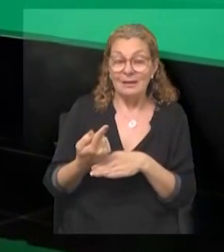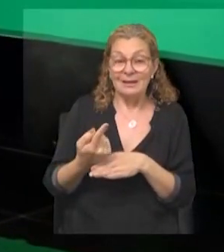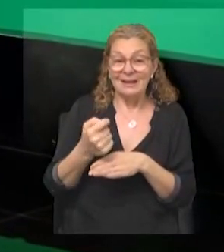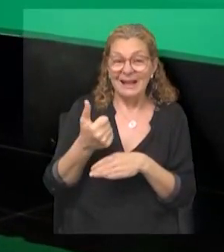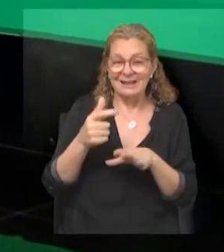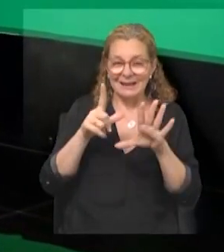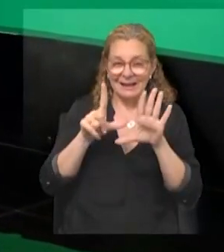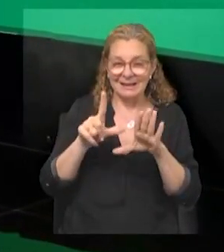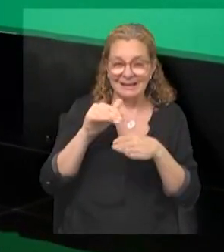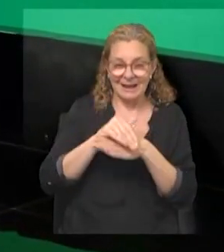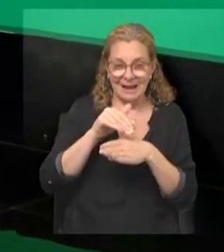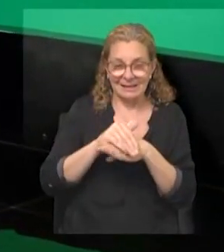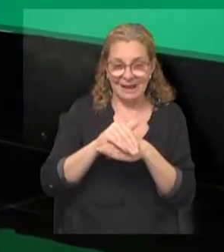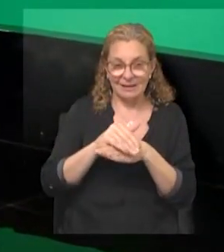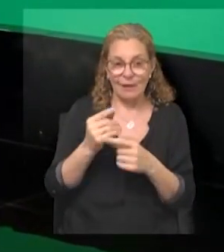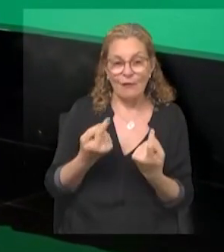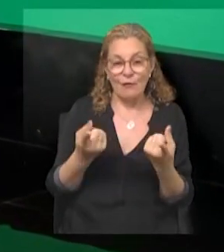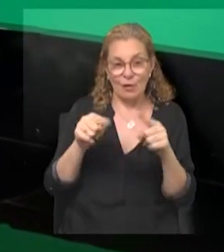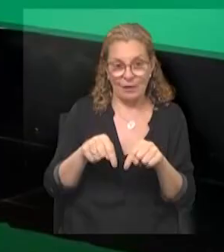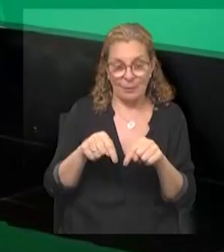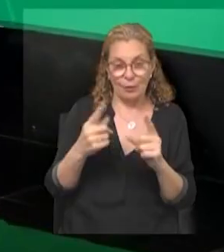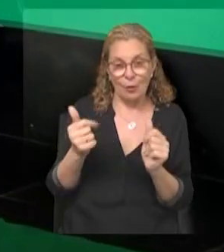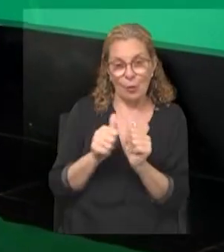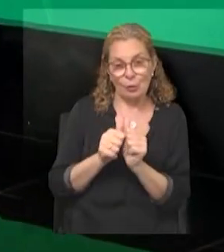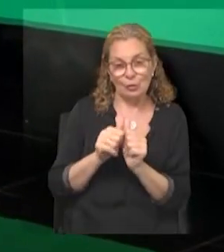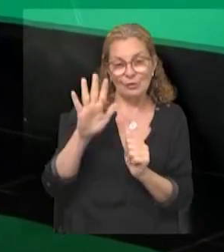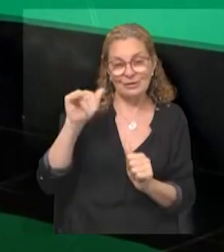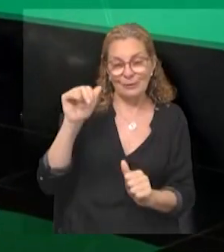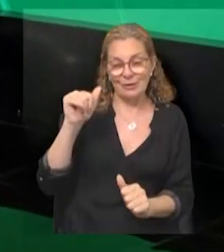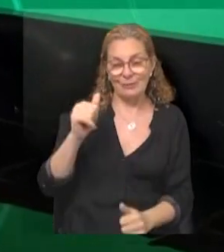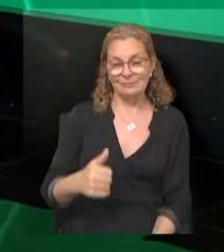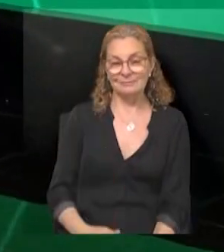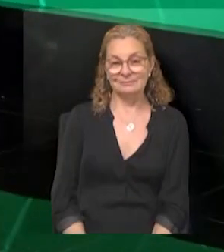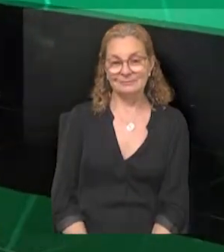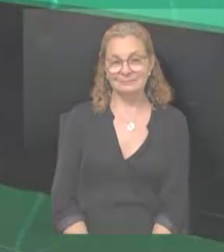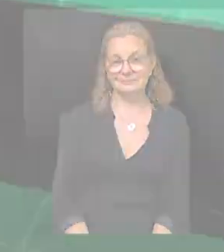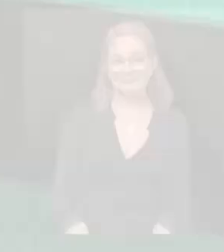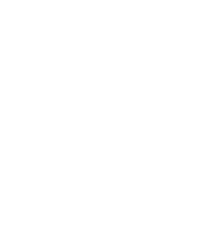a las 18:55 reaparecer con Natalia bien hasta entonces que pasen